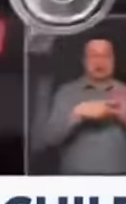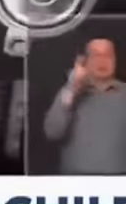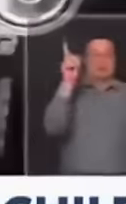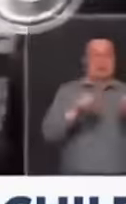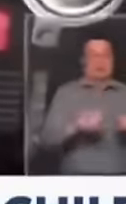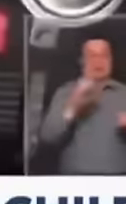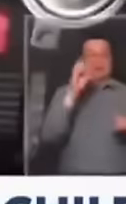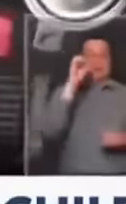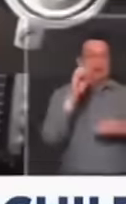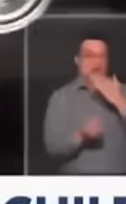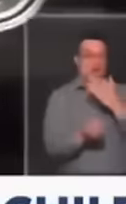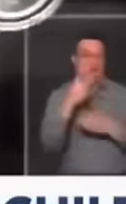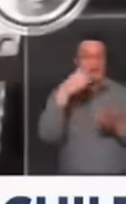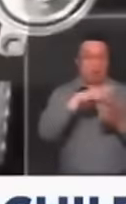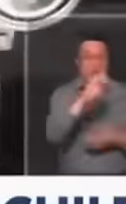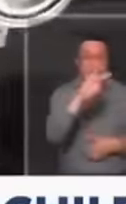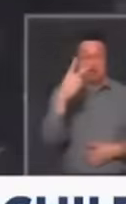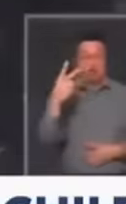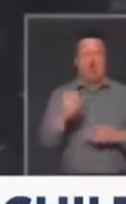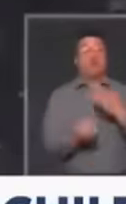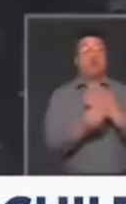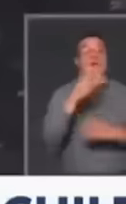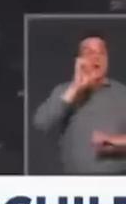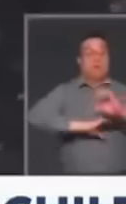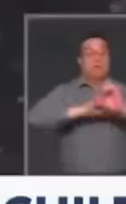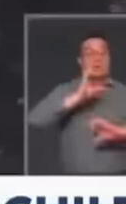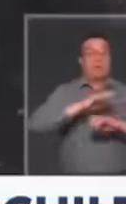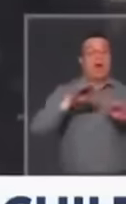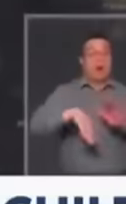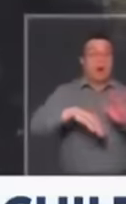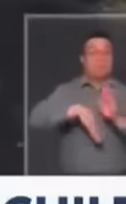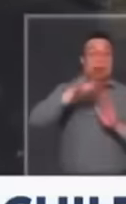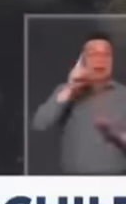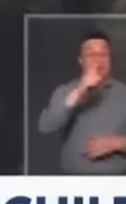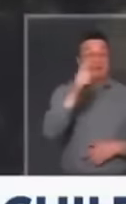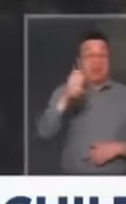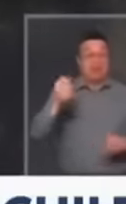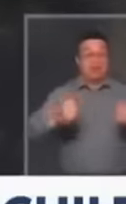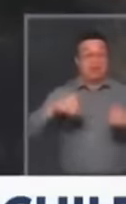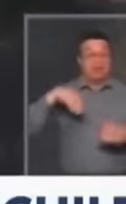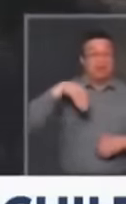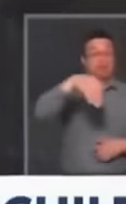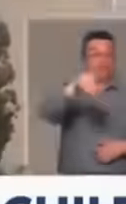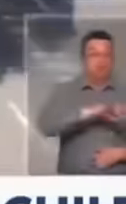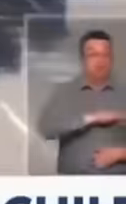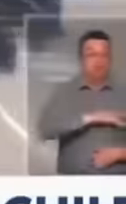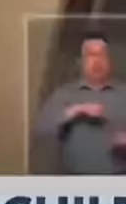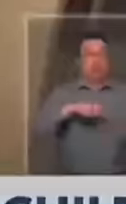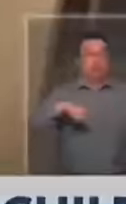En 2022 inauguraron su fábrica y a la fecha, más de 100 made in Chile circulan por territorio nacional.